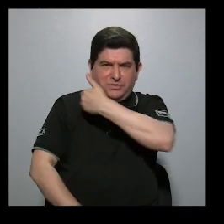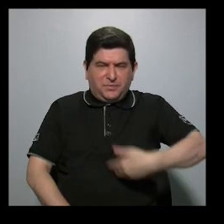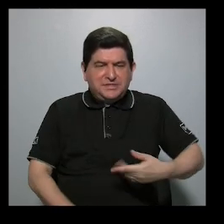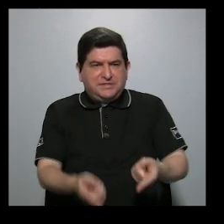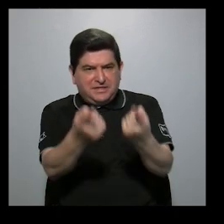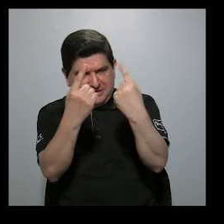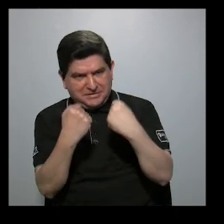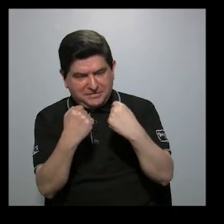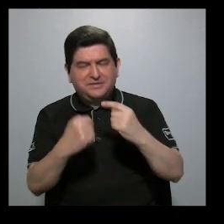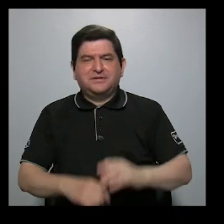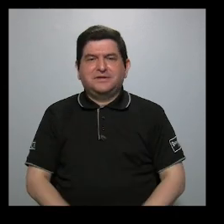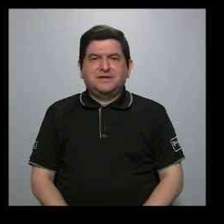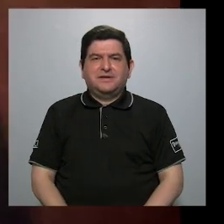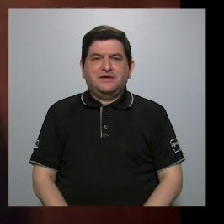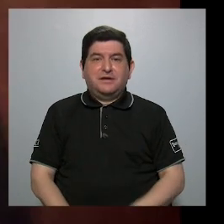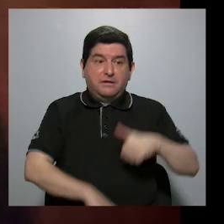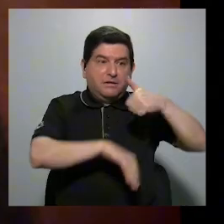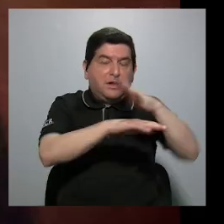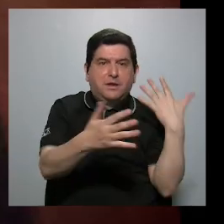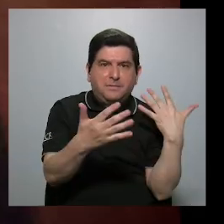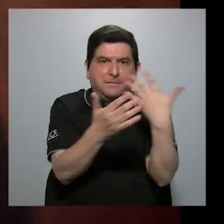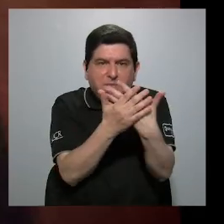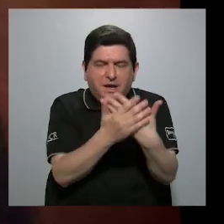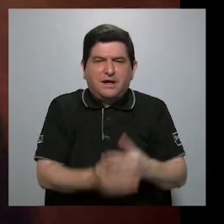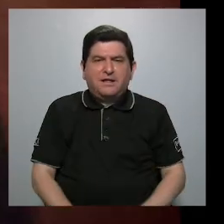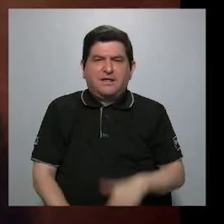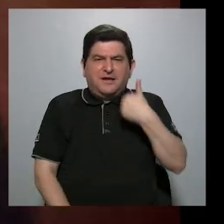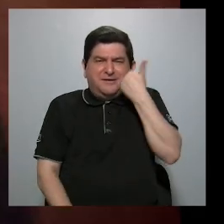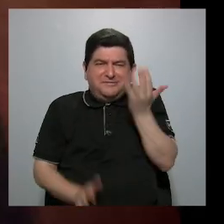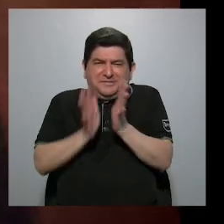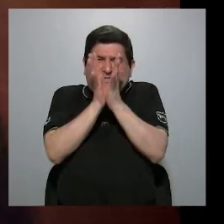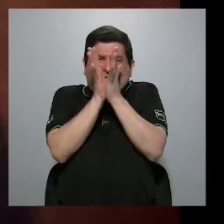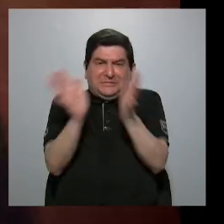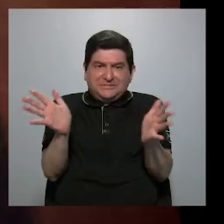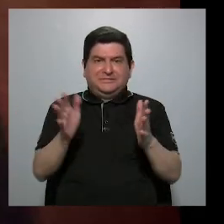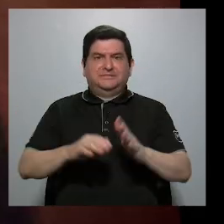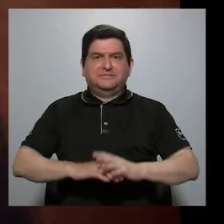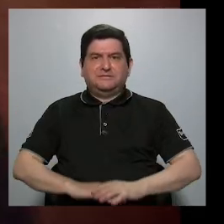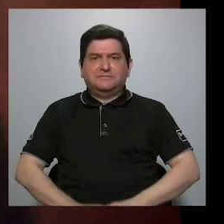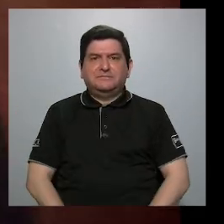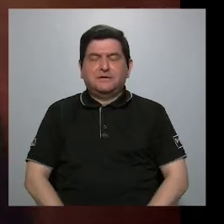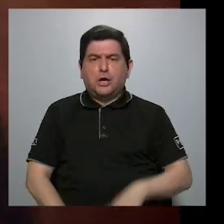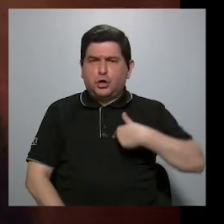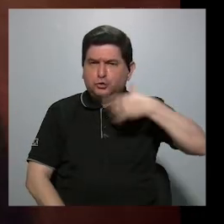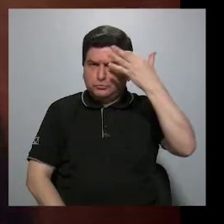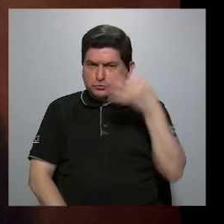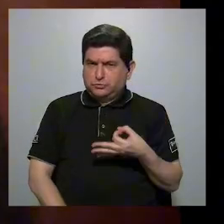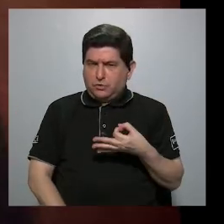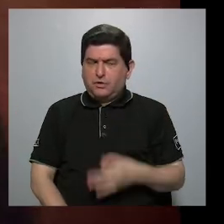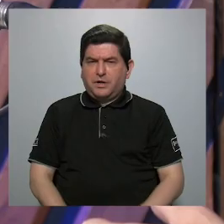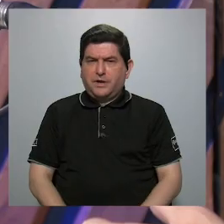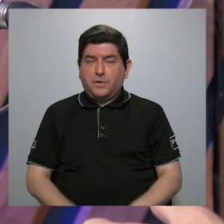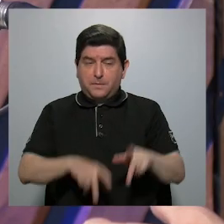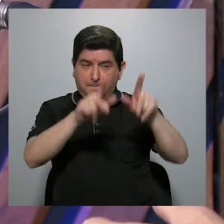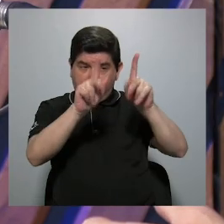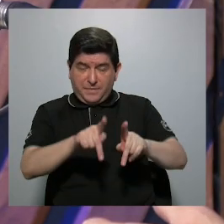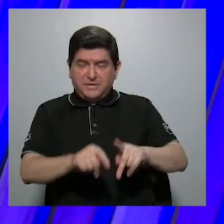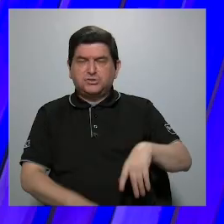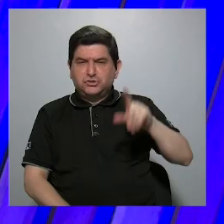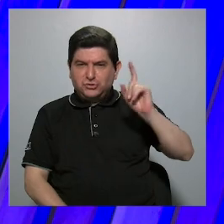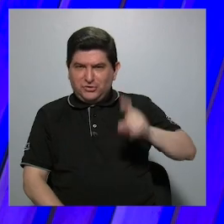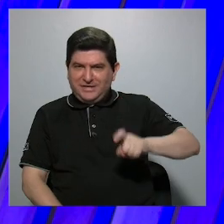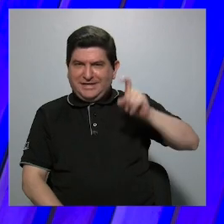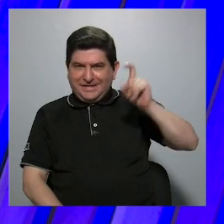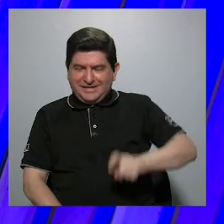periodo presidencial, al encarcelamiento y el escarnio público. Y yo creo que es una figura